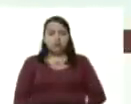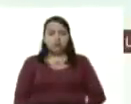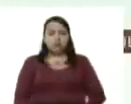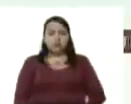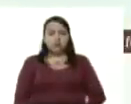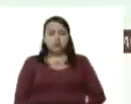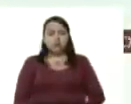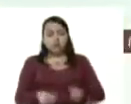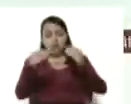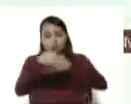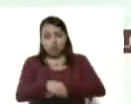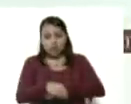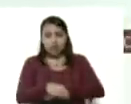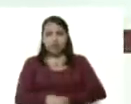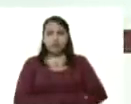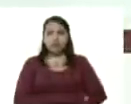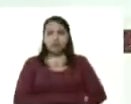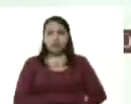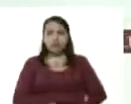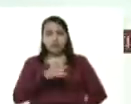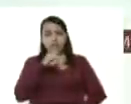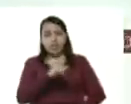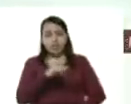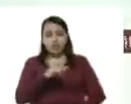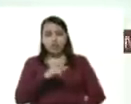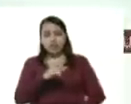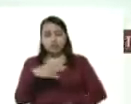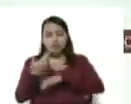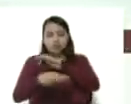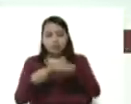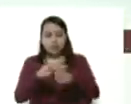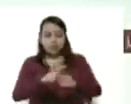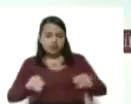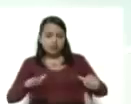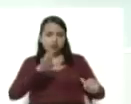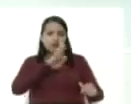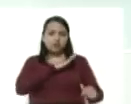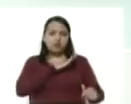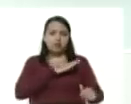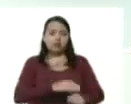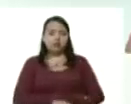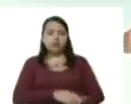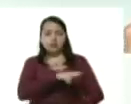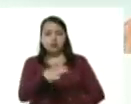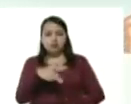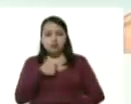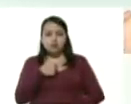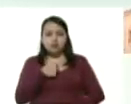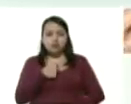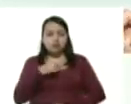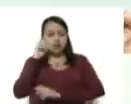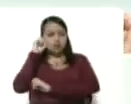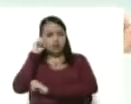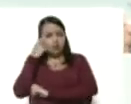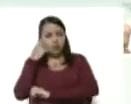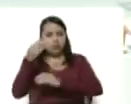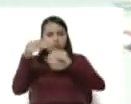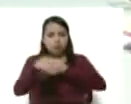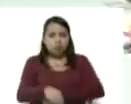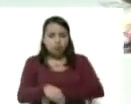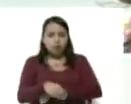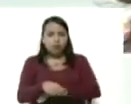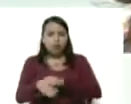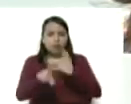un acuerdo sobre esta controversia territorial donde validamos los derechos legítimos que tiene